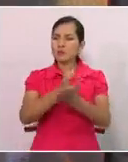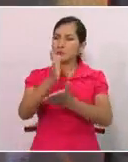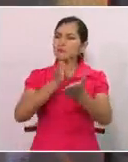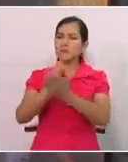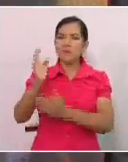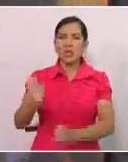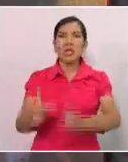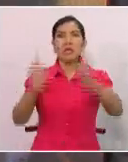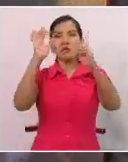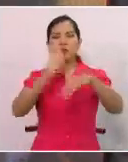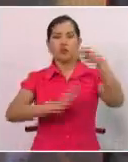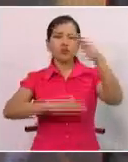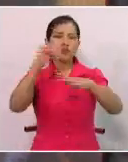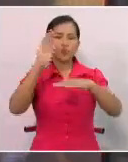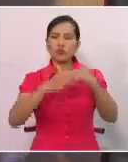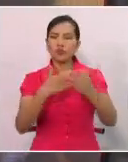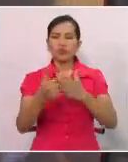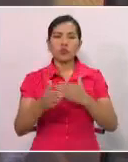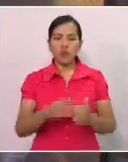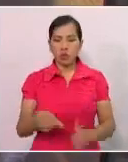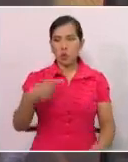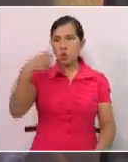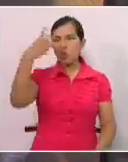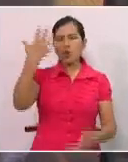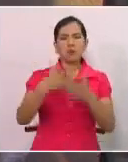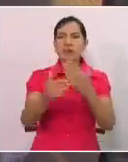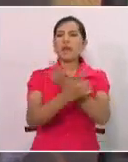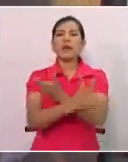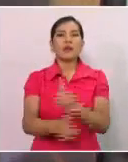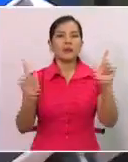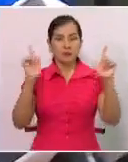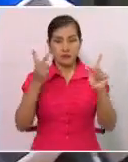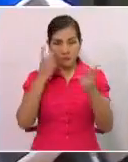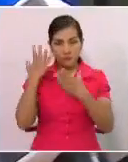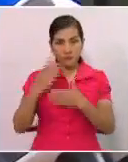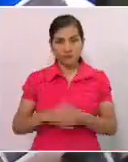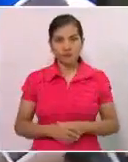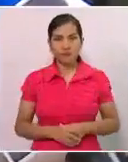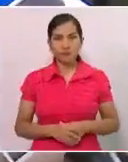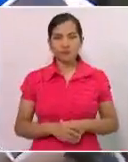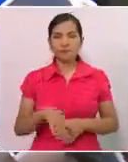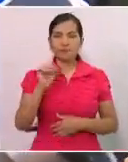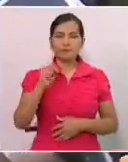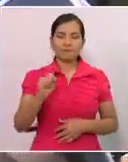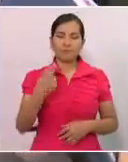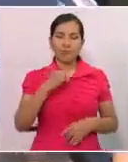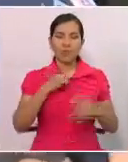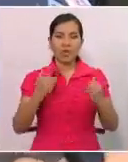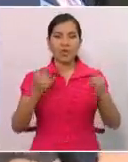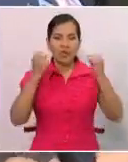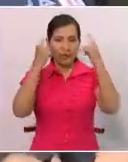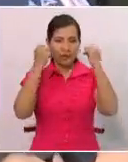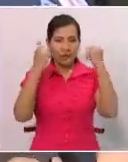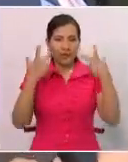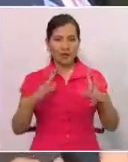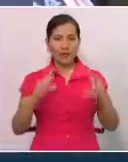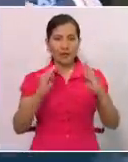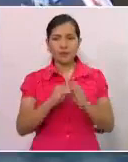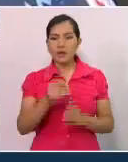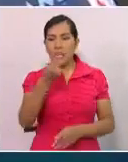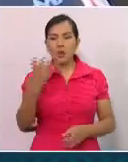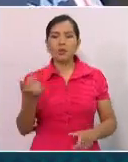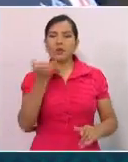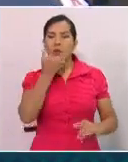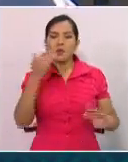sin considerar el número de pisos. Veamos los detalles. Entendemos de que existirían observaciones